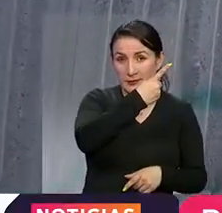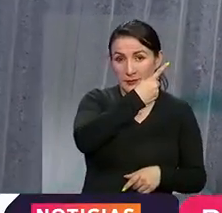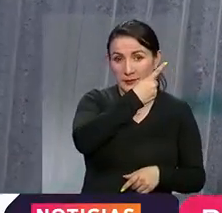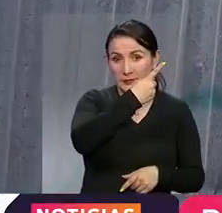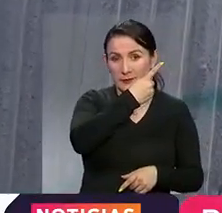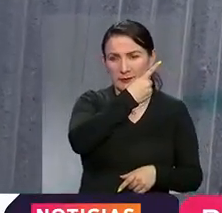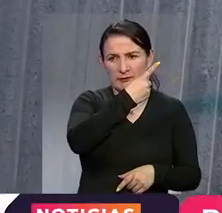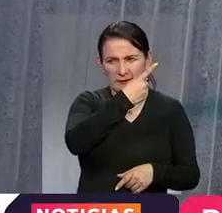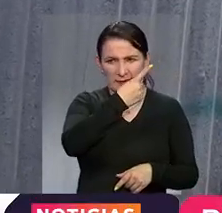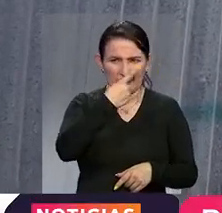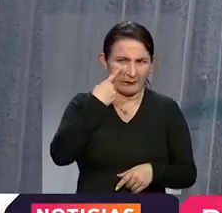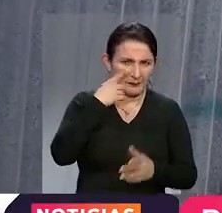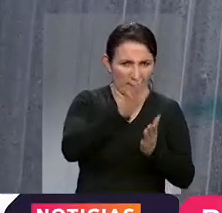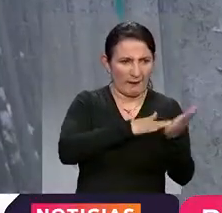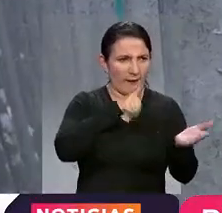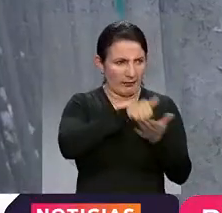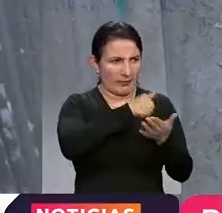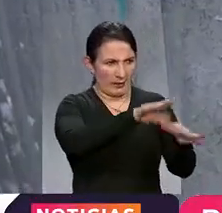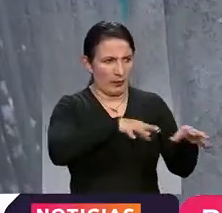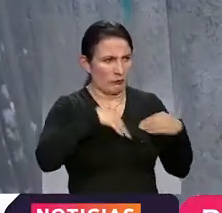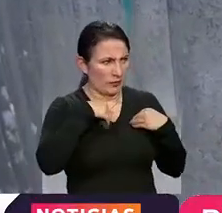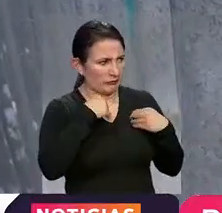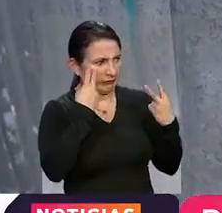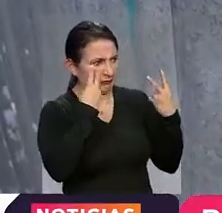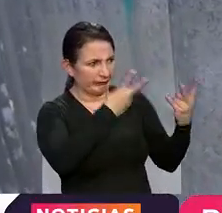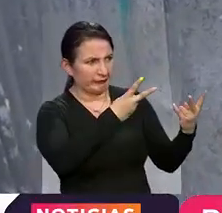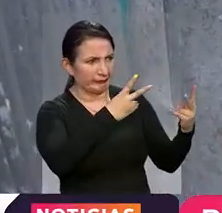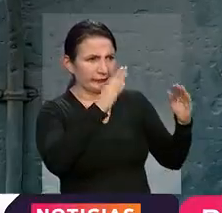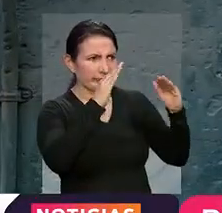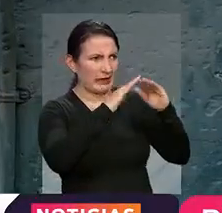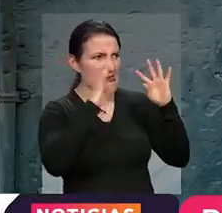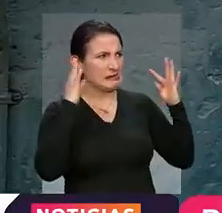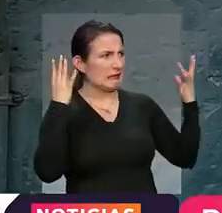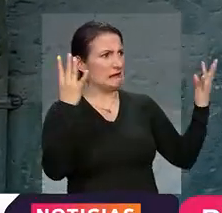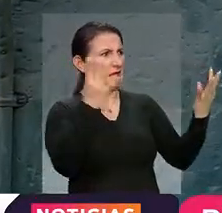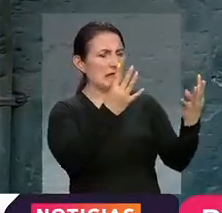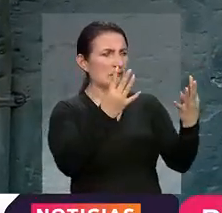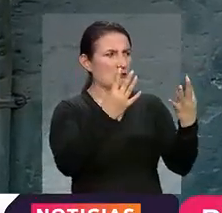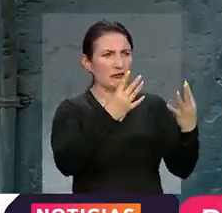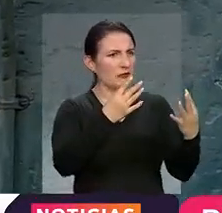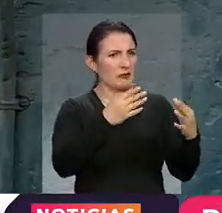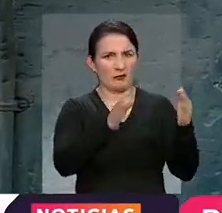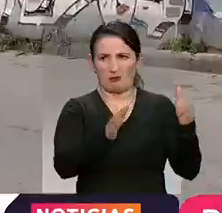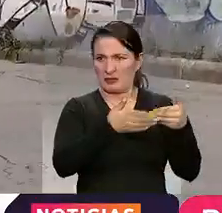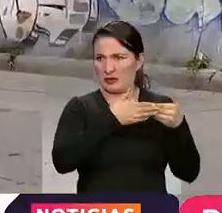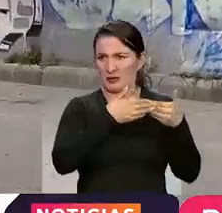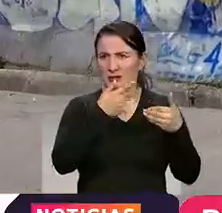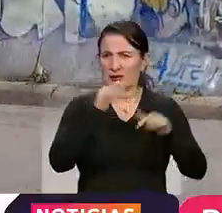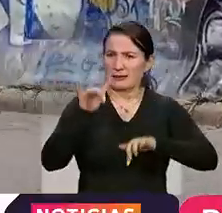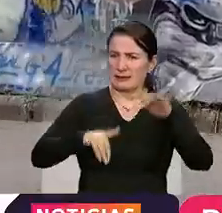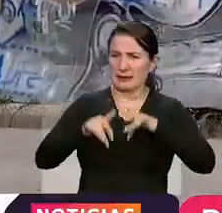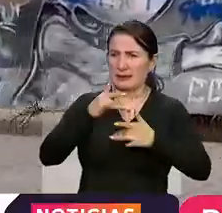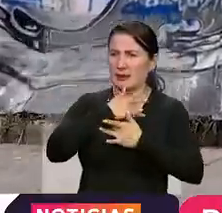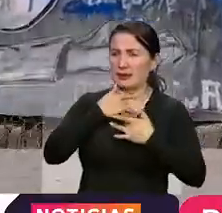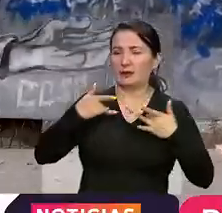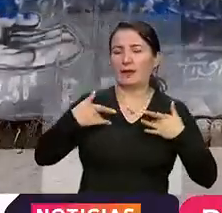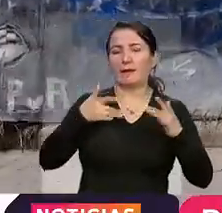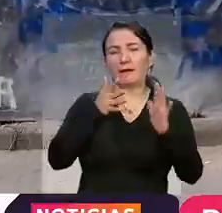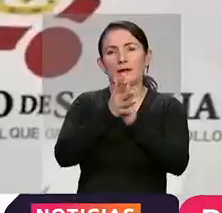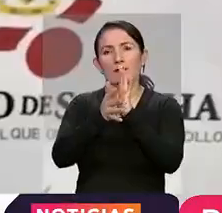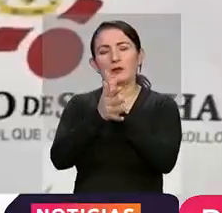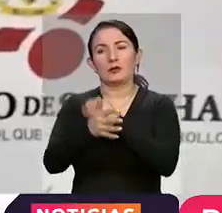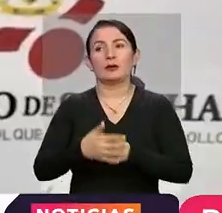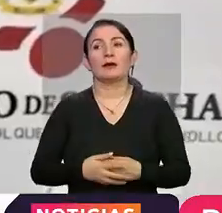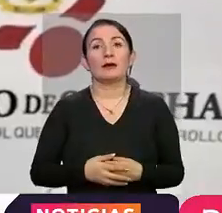A25, recibió acta de aprobación. Sin embargo, es una casalote que no está en funcionamiento. El secretario de Salud se pronunció al